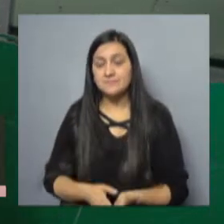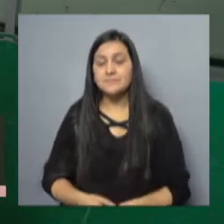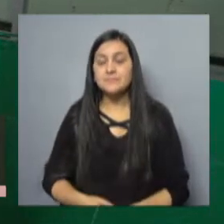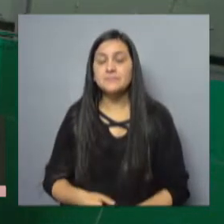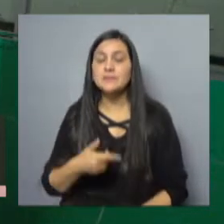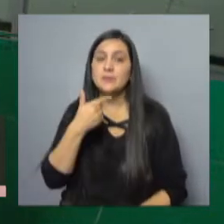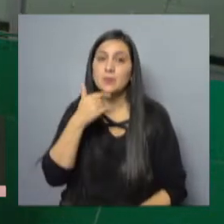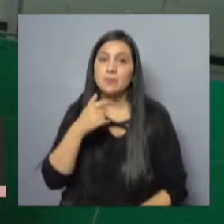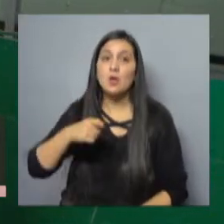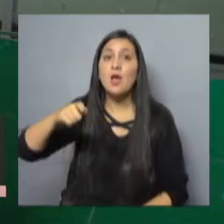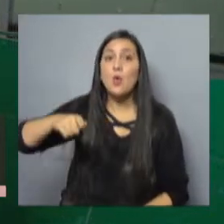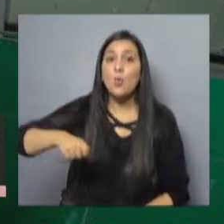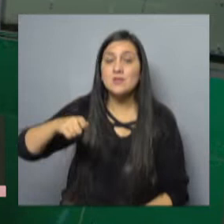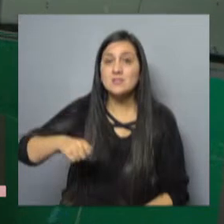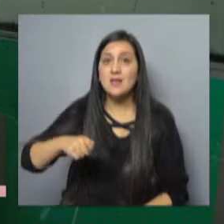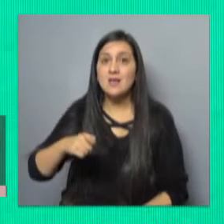caso de la mesa